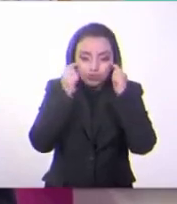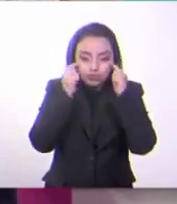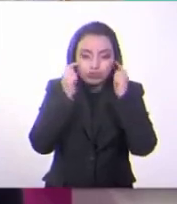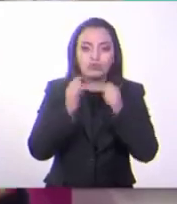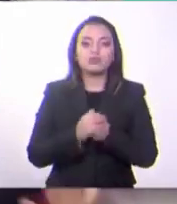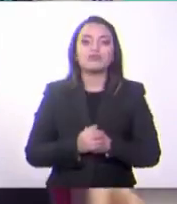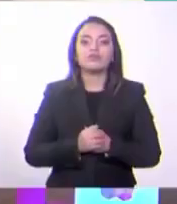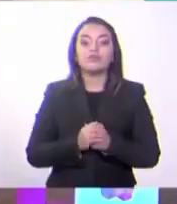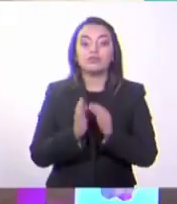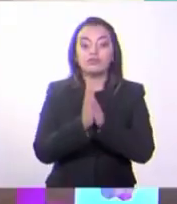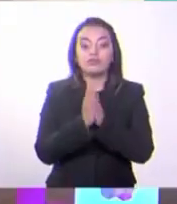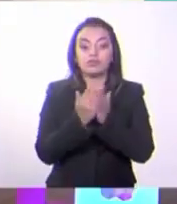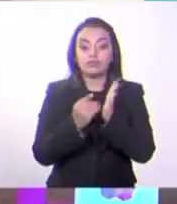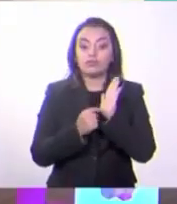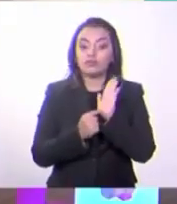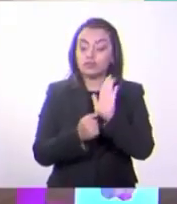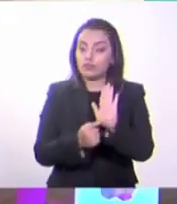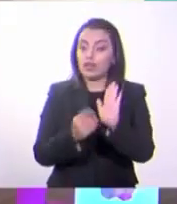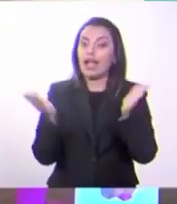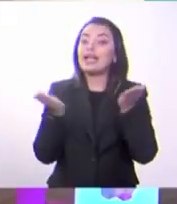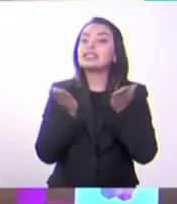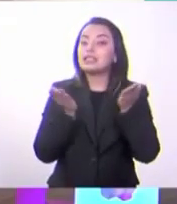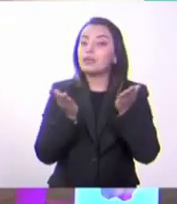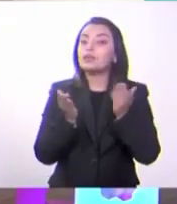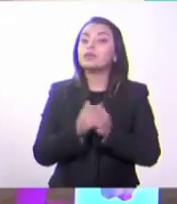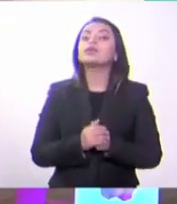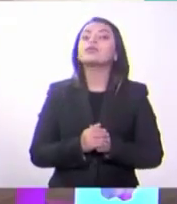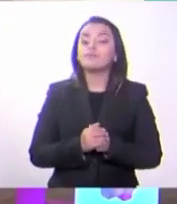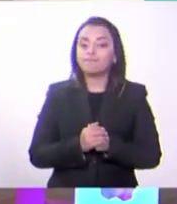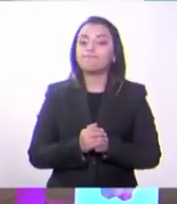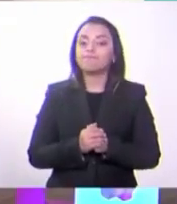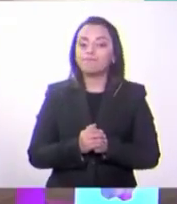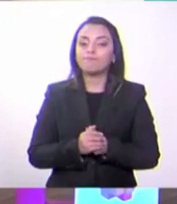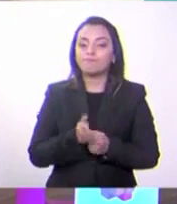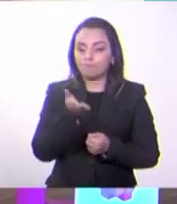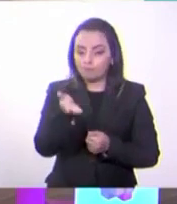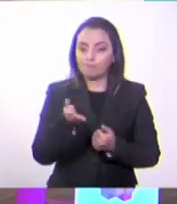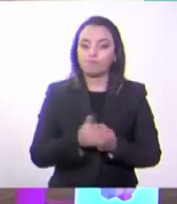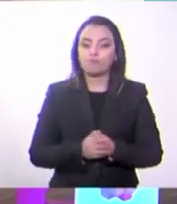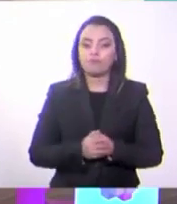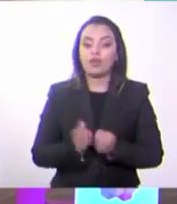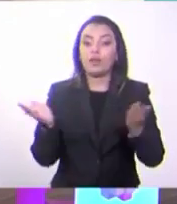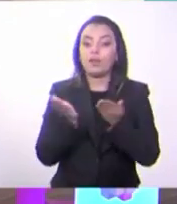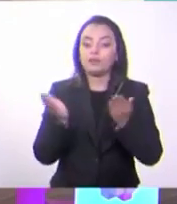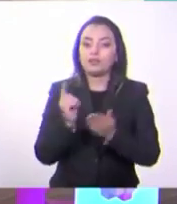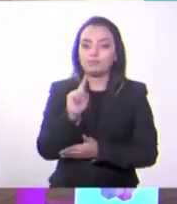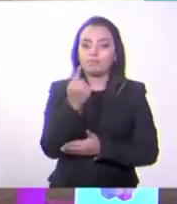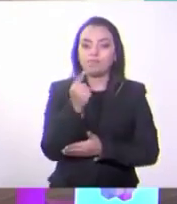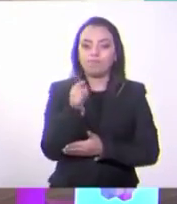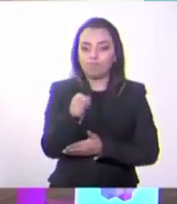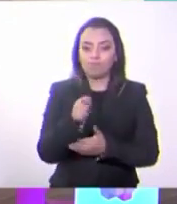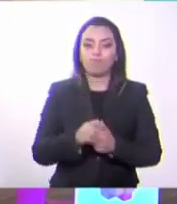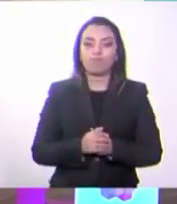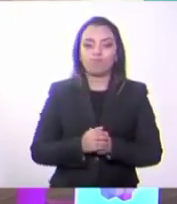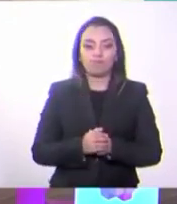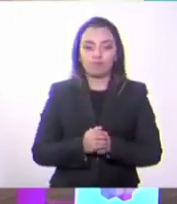Sí, hagamos un ejercicio. Aquí está, no sé si quieres copiar uno. Vamos a copiar el primero. ¿Está bien si lo pongo por aquí?